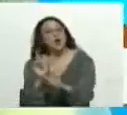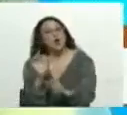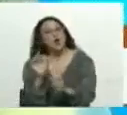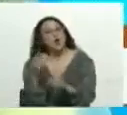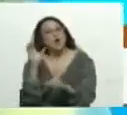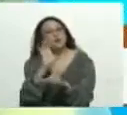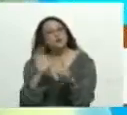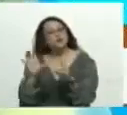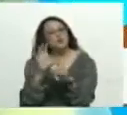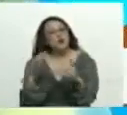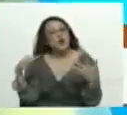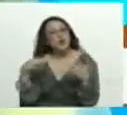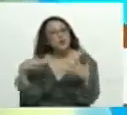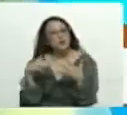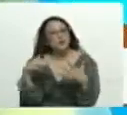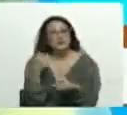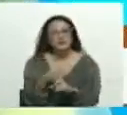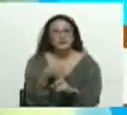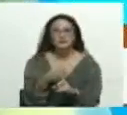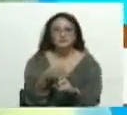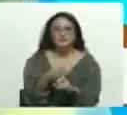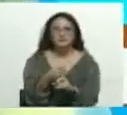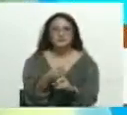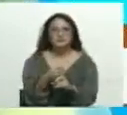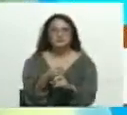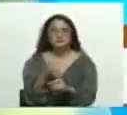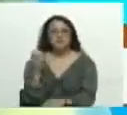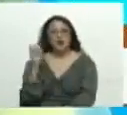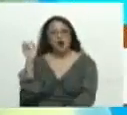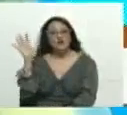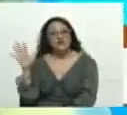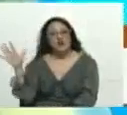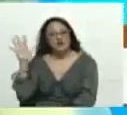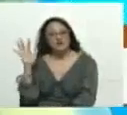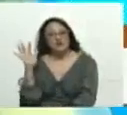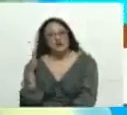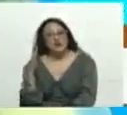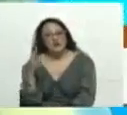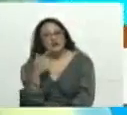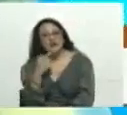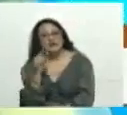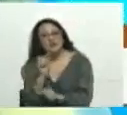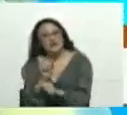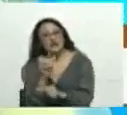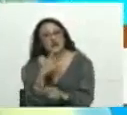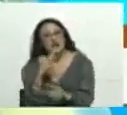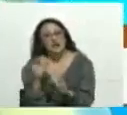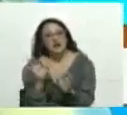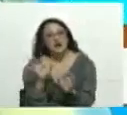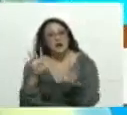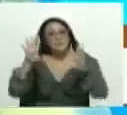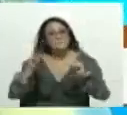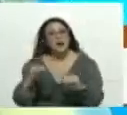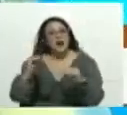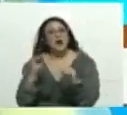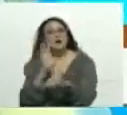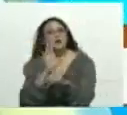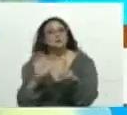el occidente amenaza con neutralizar con apagar la cultura del sur